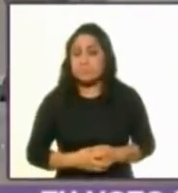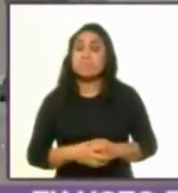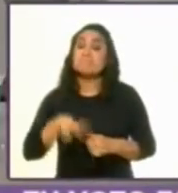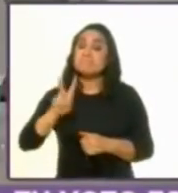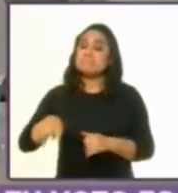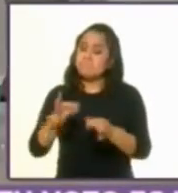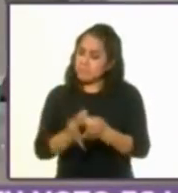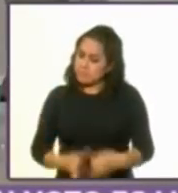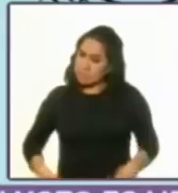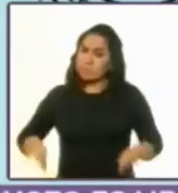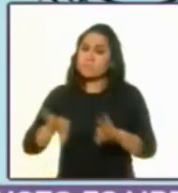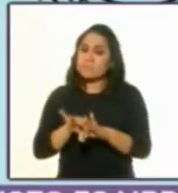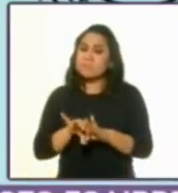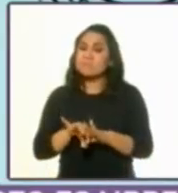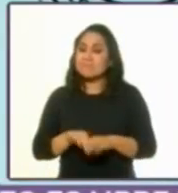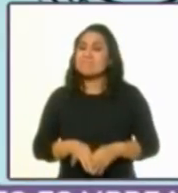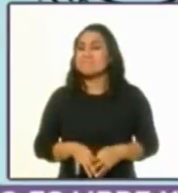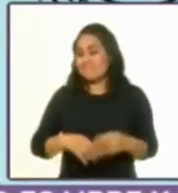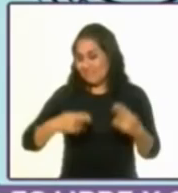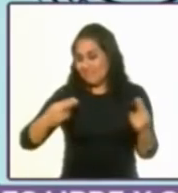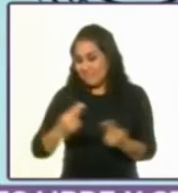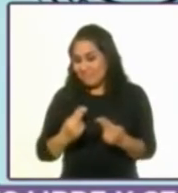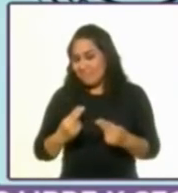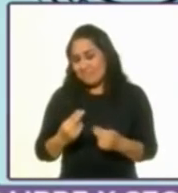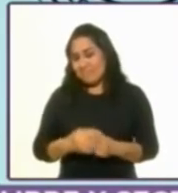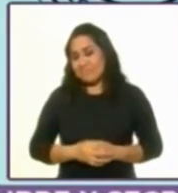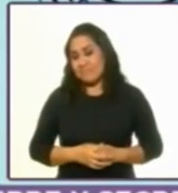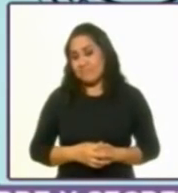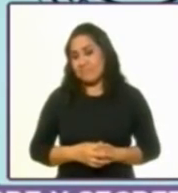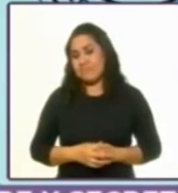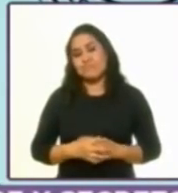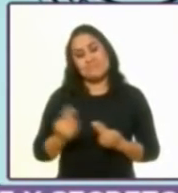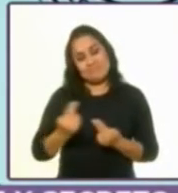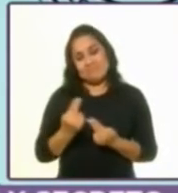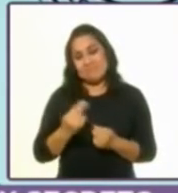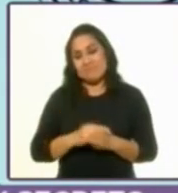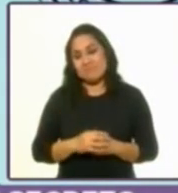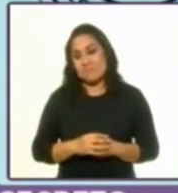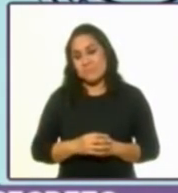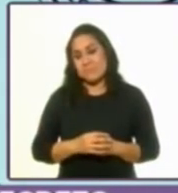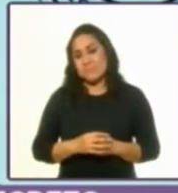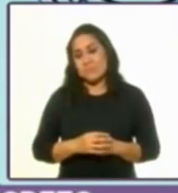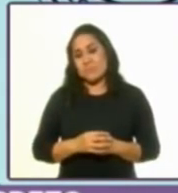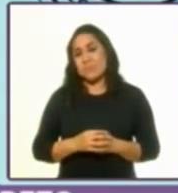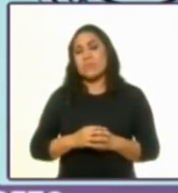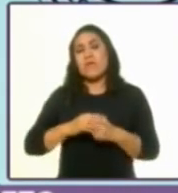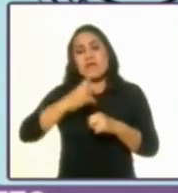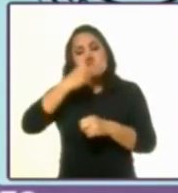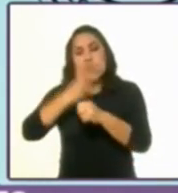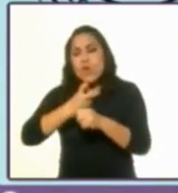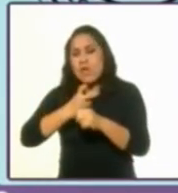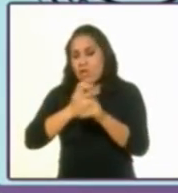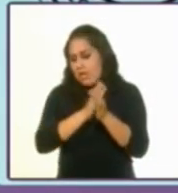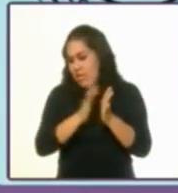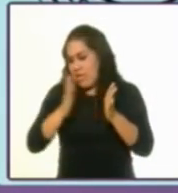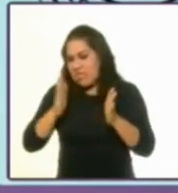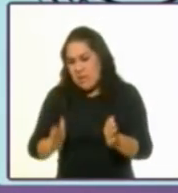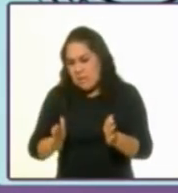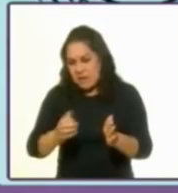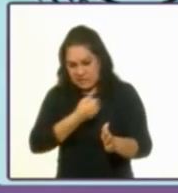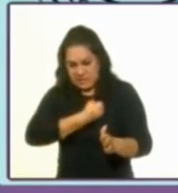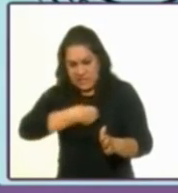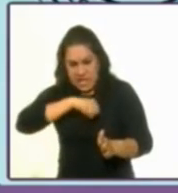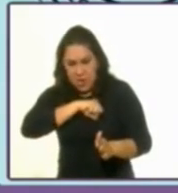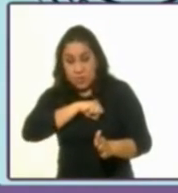importante el reconocer tenemos que ir a una segunda etapa en materia de salud vamos a la prevención es muy